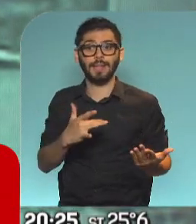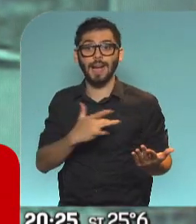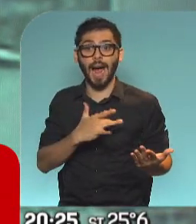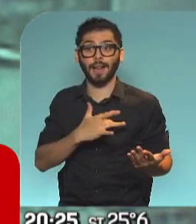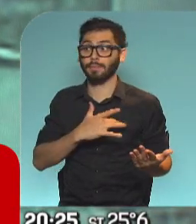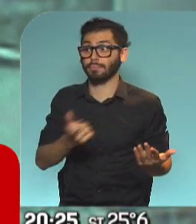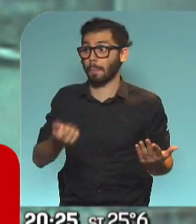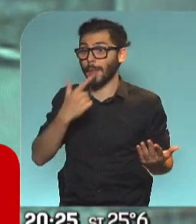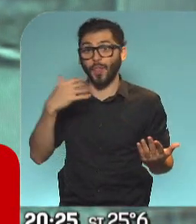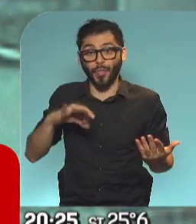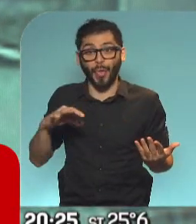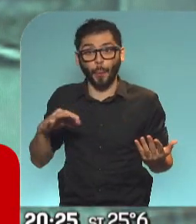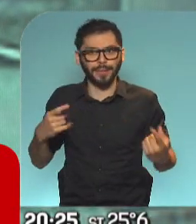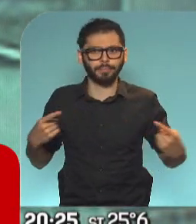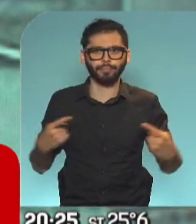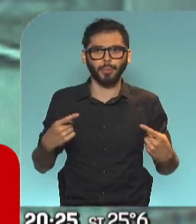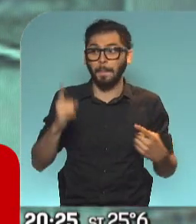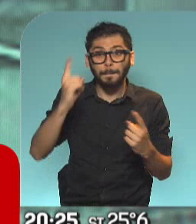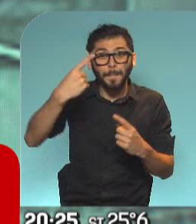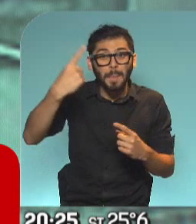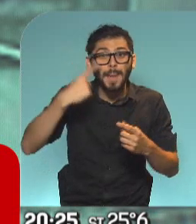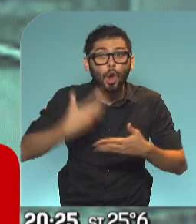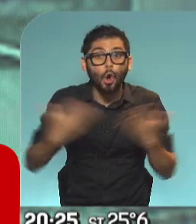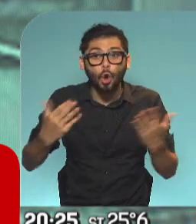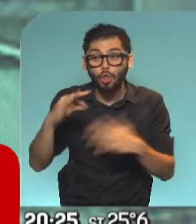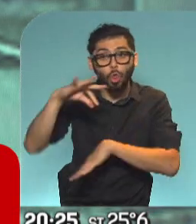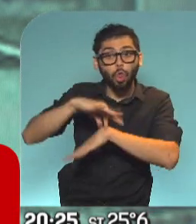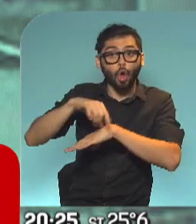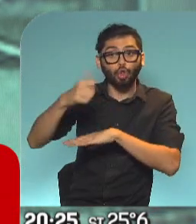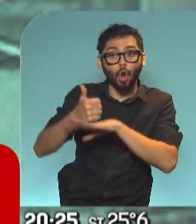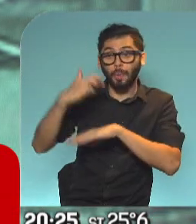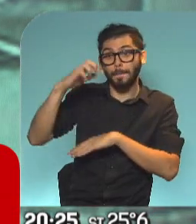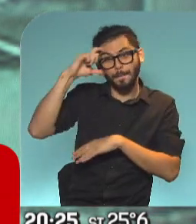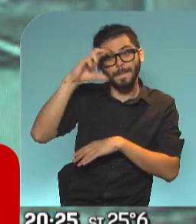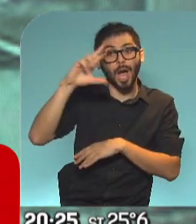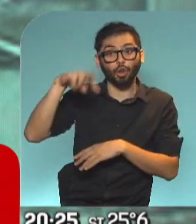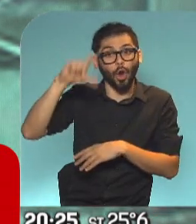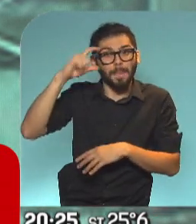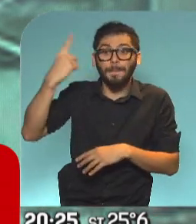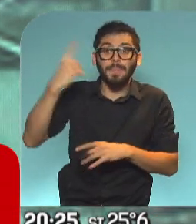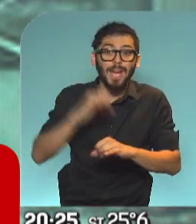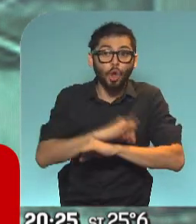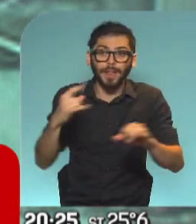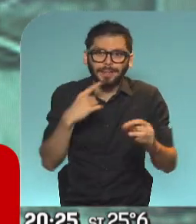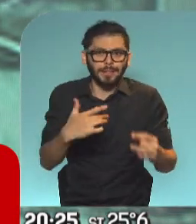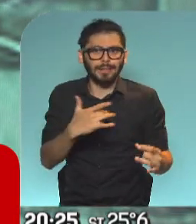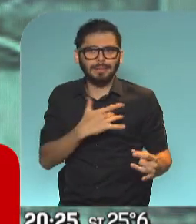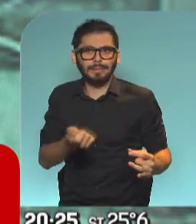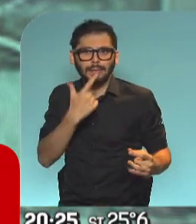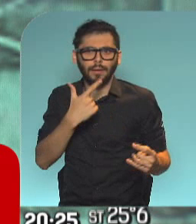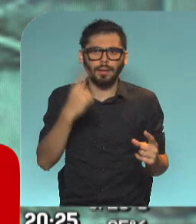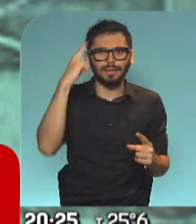que Maradona debía tomar fue el doctor Perrone, aquí, en este mismo lugar. Sí. Bueno, lo que termina confirmándose es eso, que era o